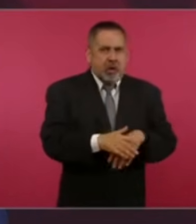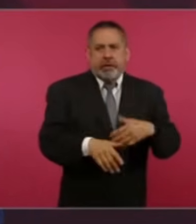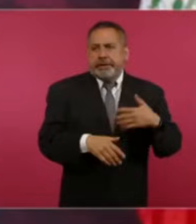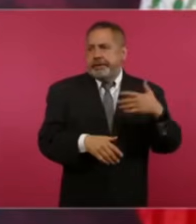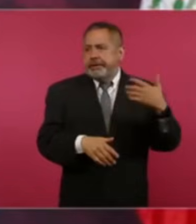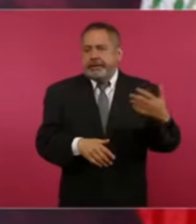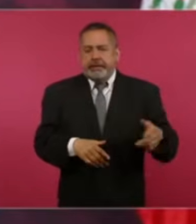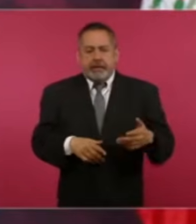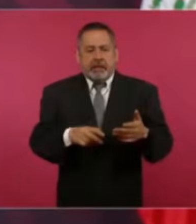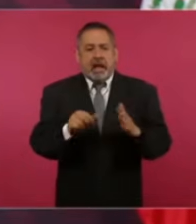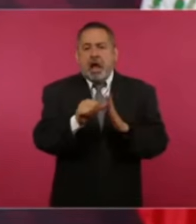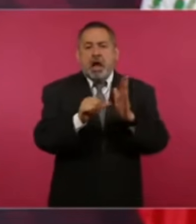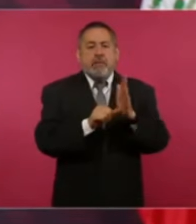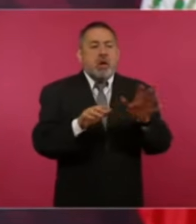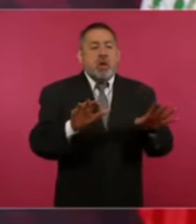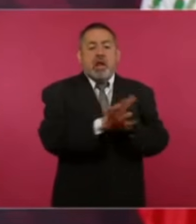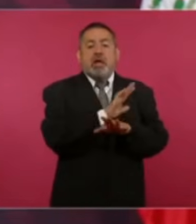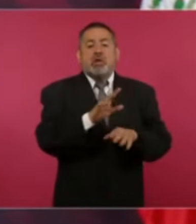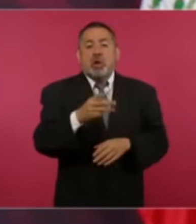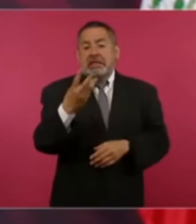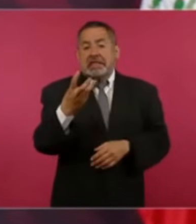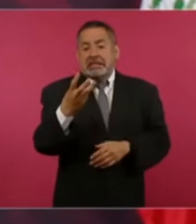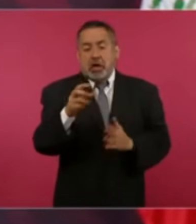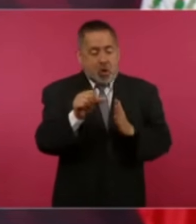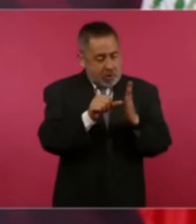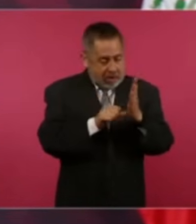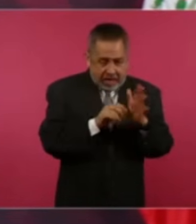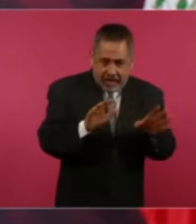modificaron el artículo 3º,